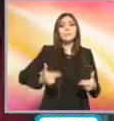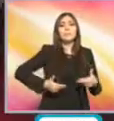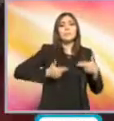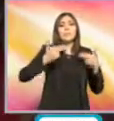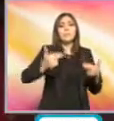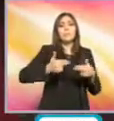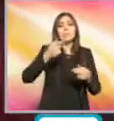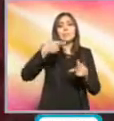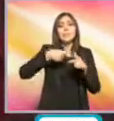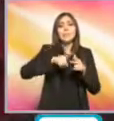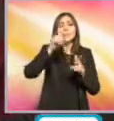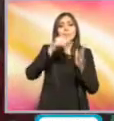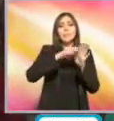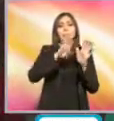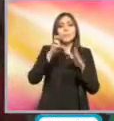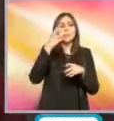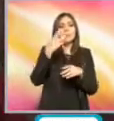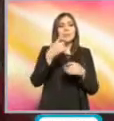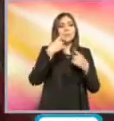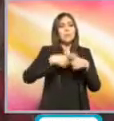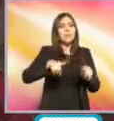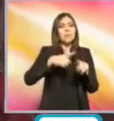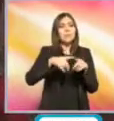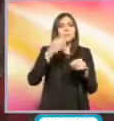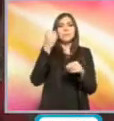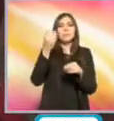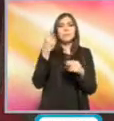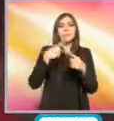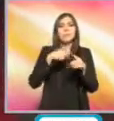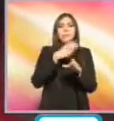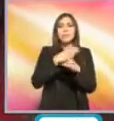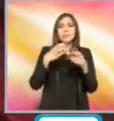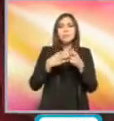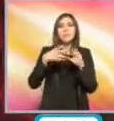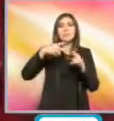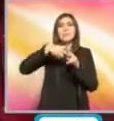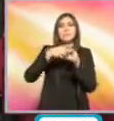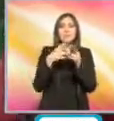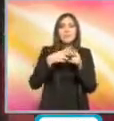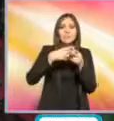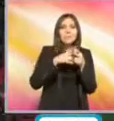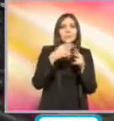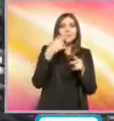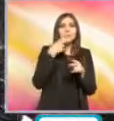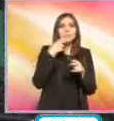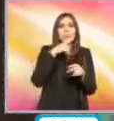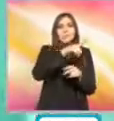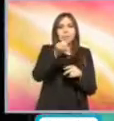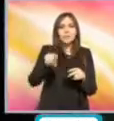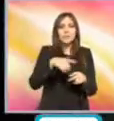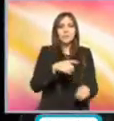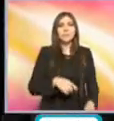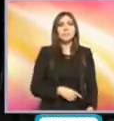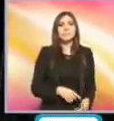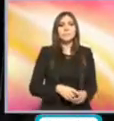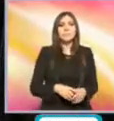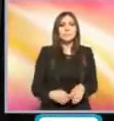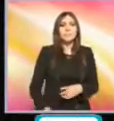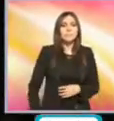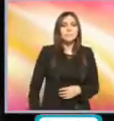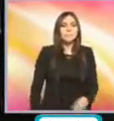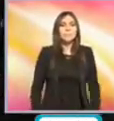tipo de herramientas, que será la talabartería, la carnicería, de todo tipo. Y aquí tenemos al maestro. Venga,